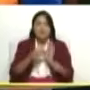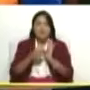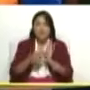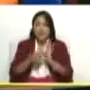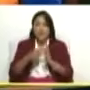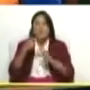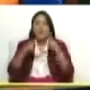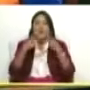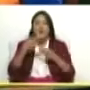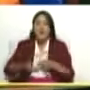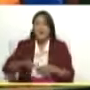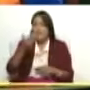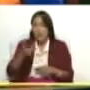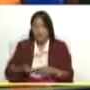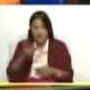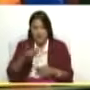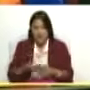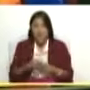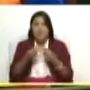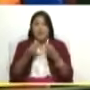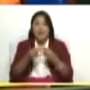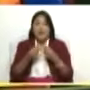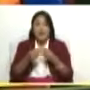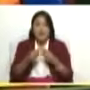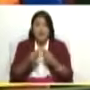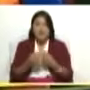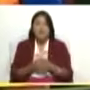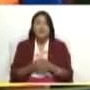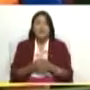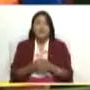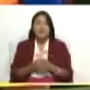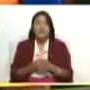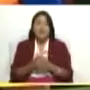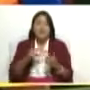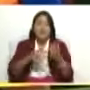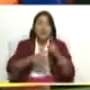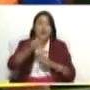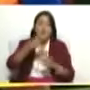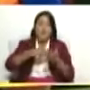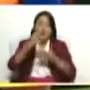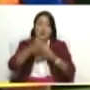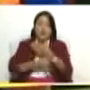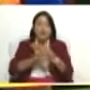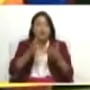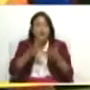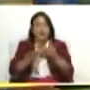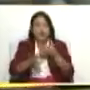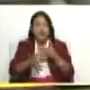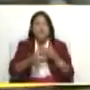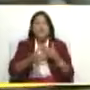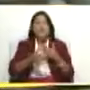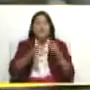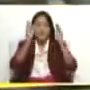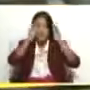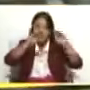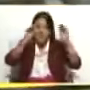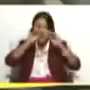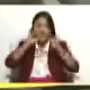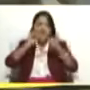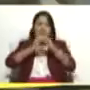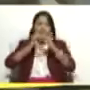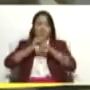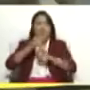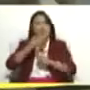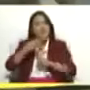importantes definitivas para la concreción de proyectos relacionados a lo que es la formación de estos